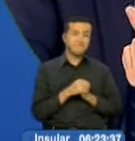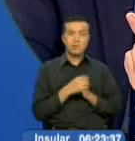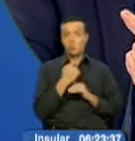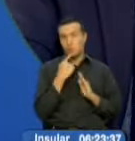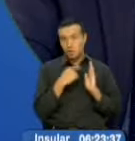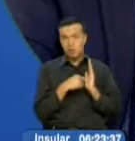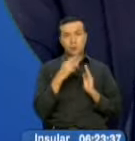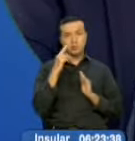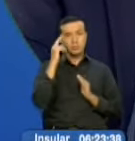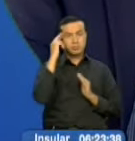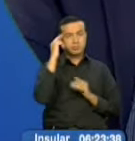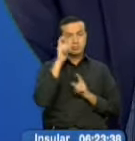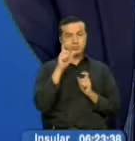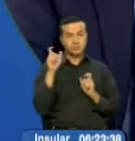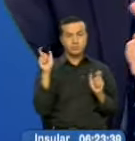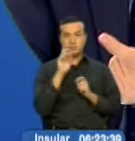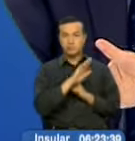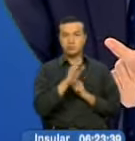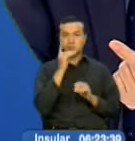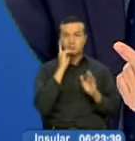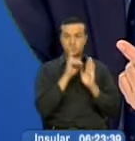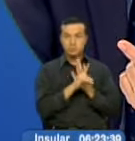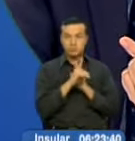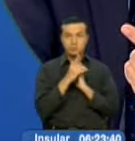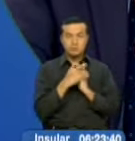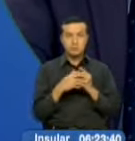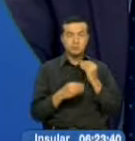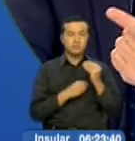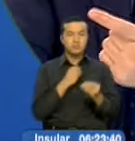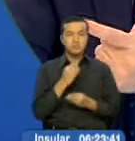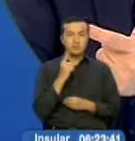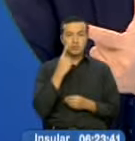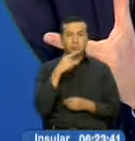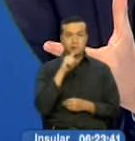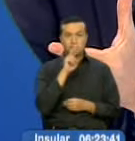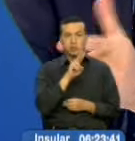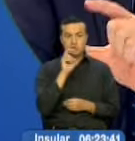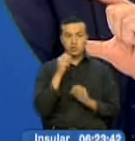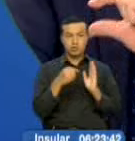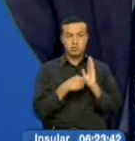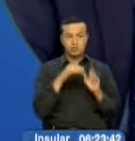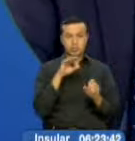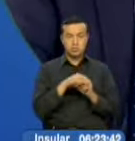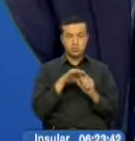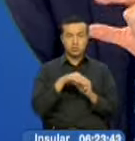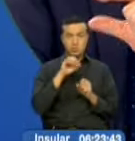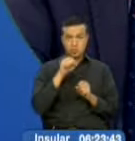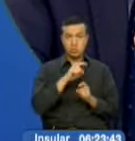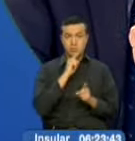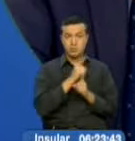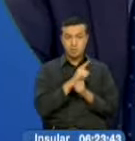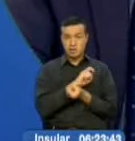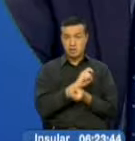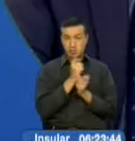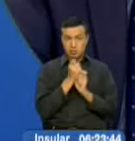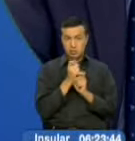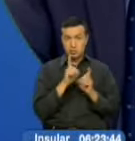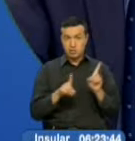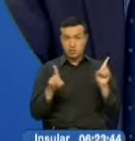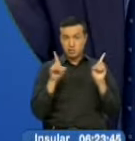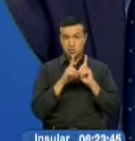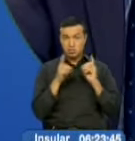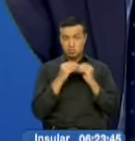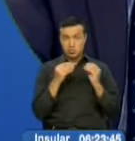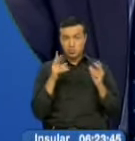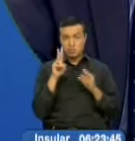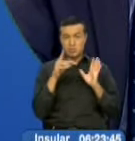si tuviese razón quienes presentan las apelaciones e impugnaciones, con 1.200.000 votos podría girar y revertir el resultado anunciado